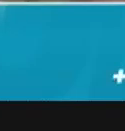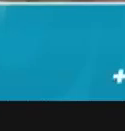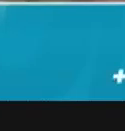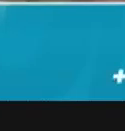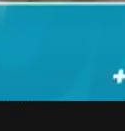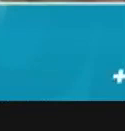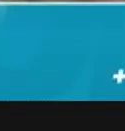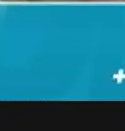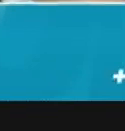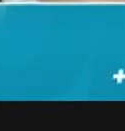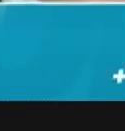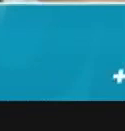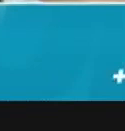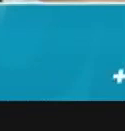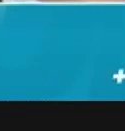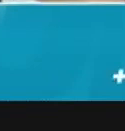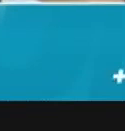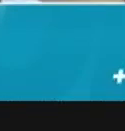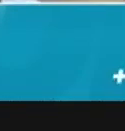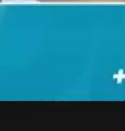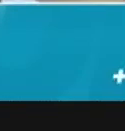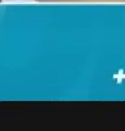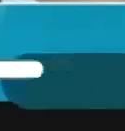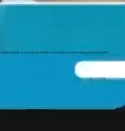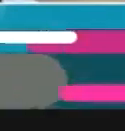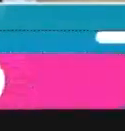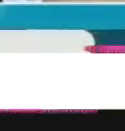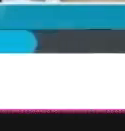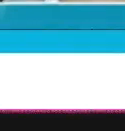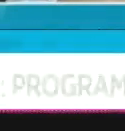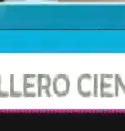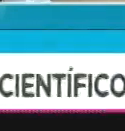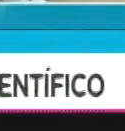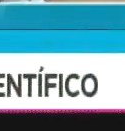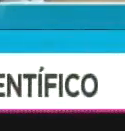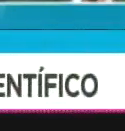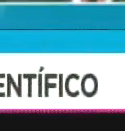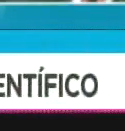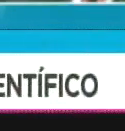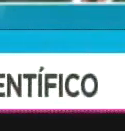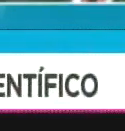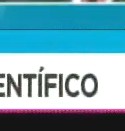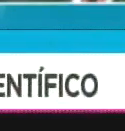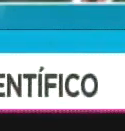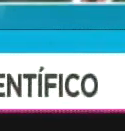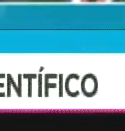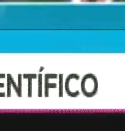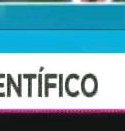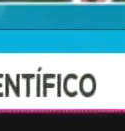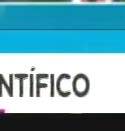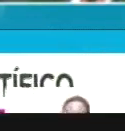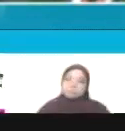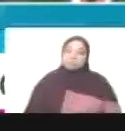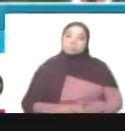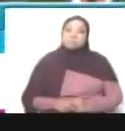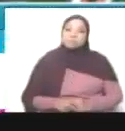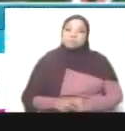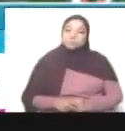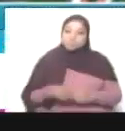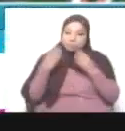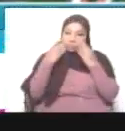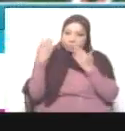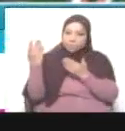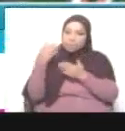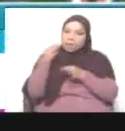Scratch. Yo no sabía. ¿Ah? ¿Y ustedes aprendieron el lenguaje, el Scratch? Sí. Oye, me